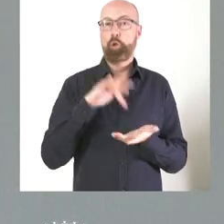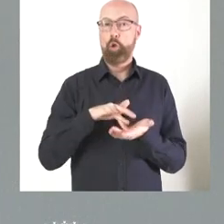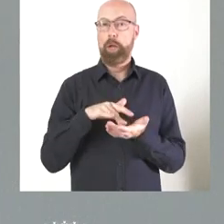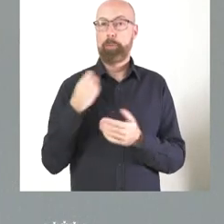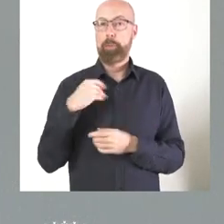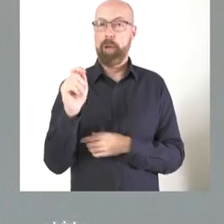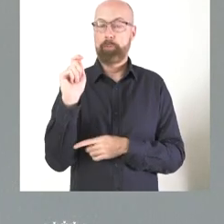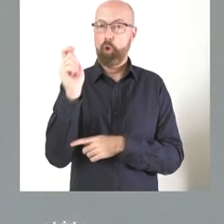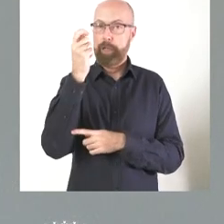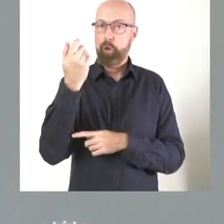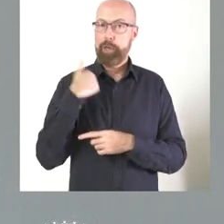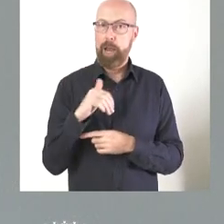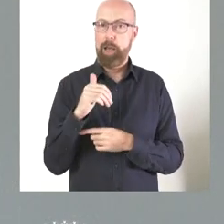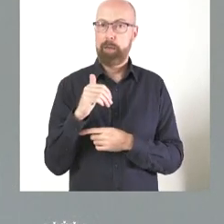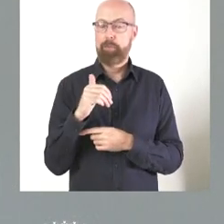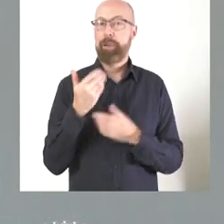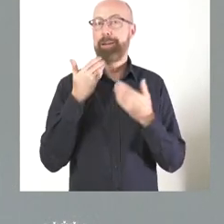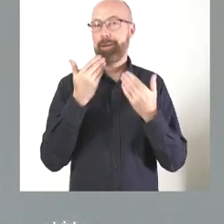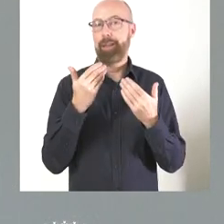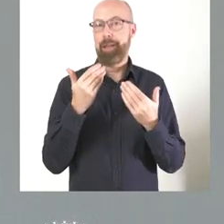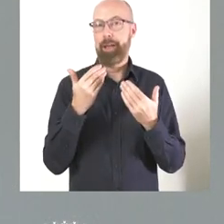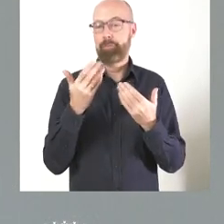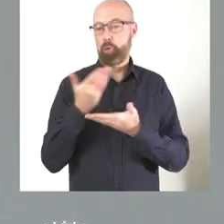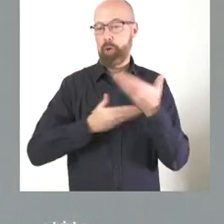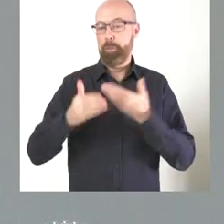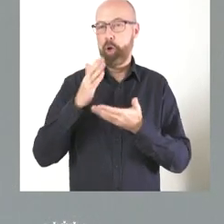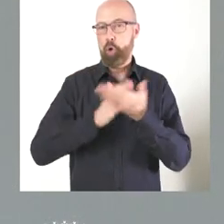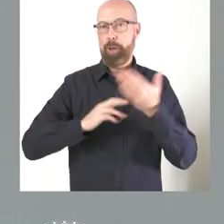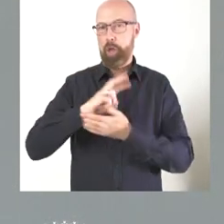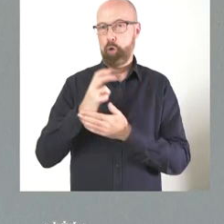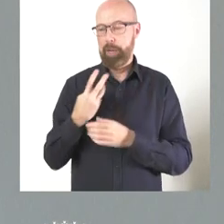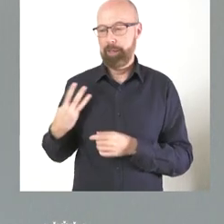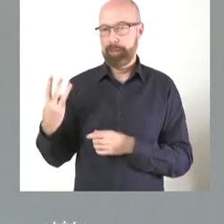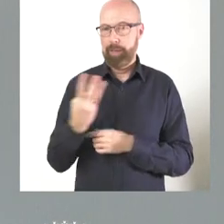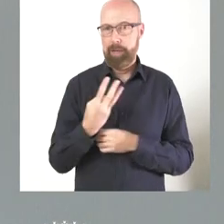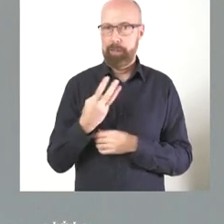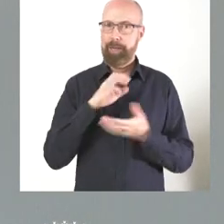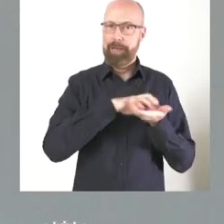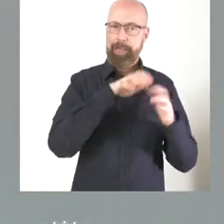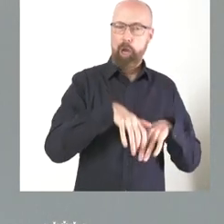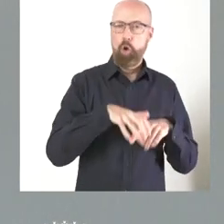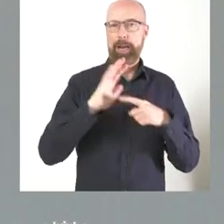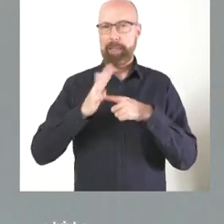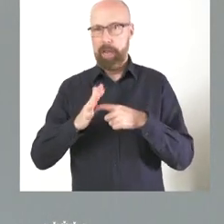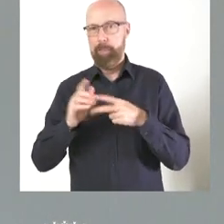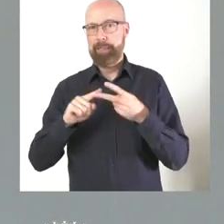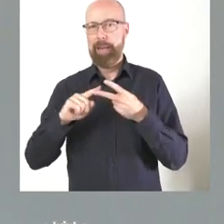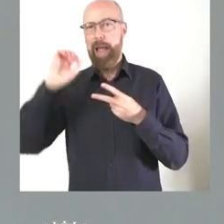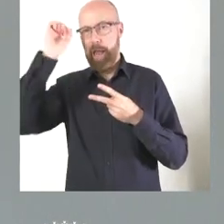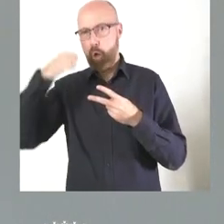la mano y la colaboración de otras dos comunidades autónomas lo que consiguieron los tres presidentes el de Castilla y León El de Castilla la mancha el de Aragón